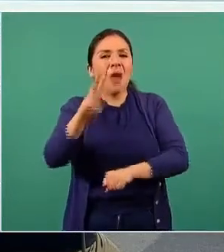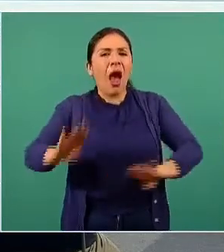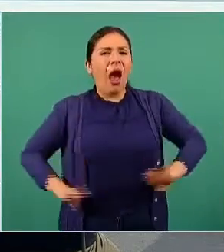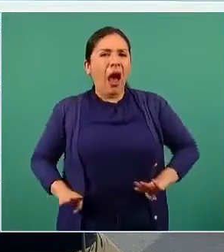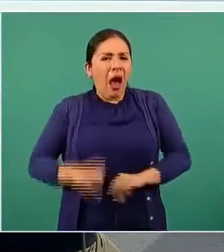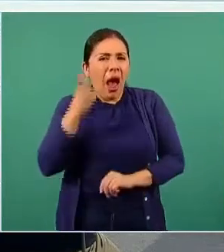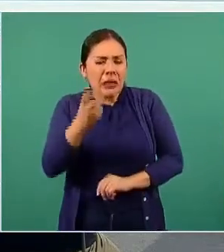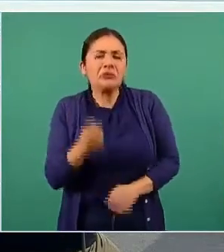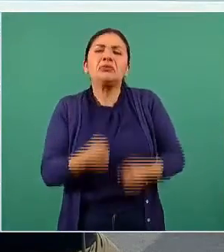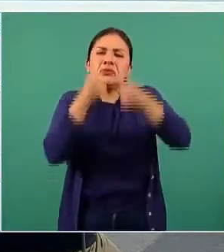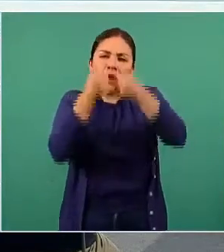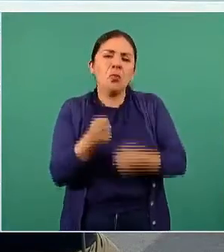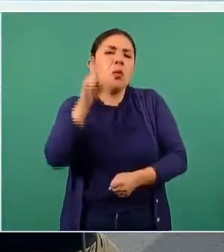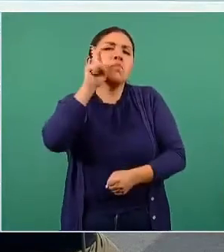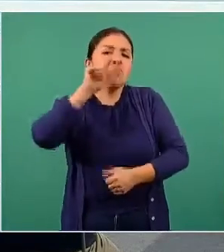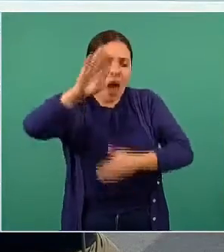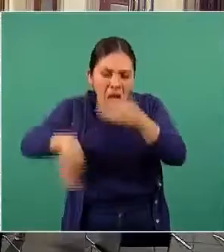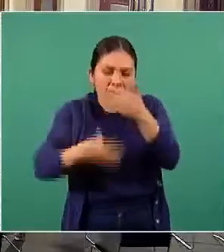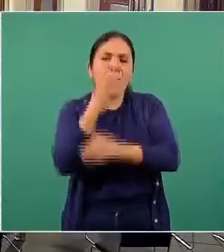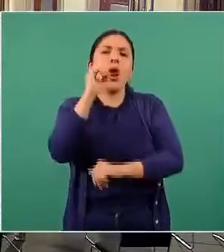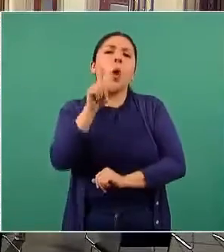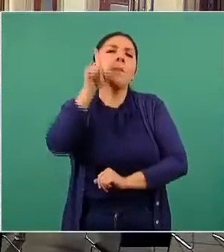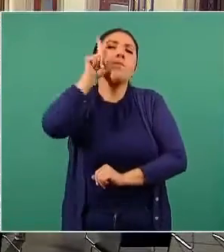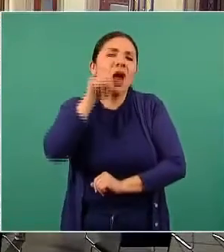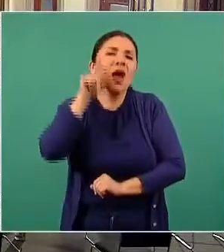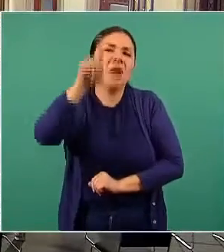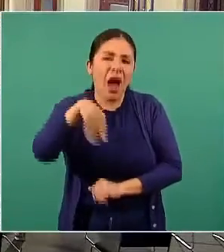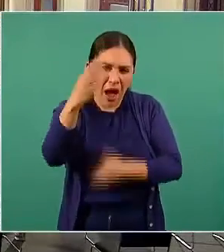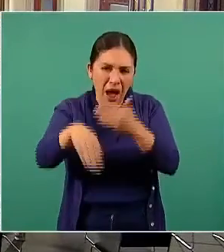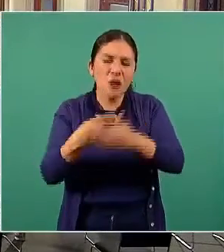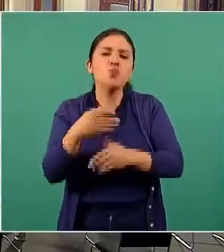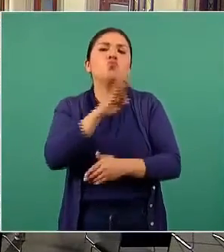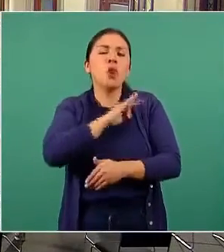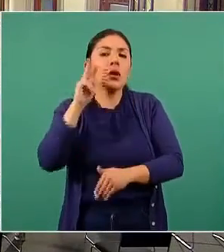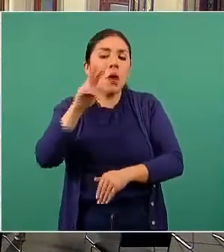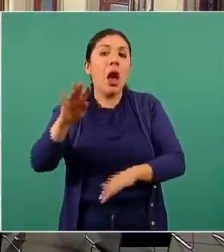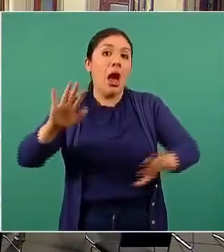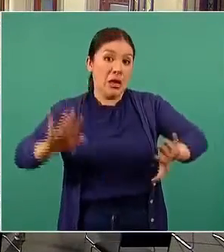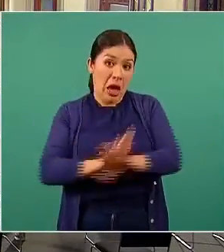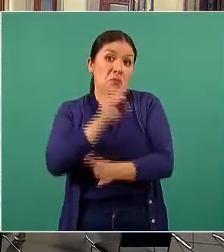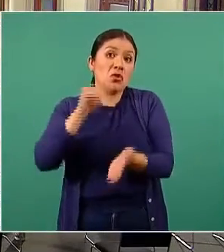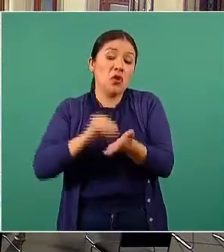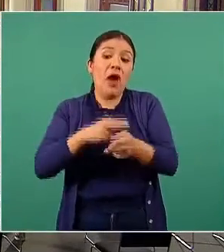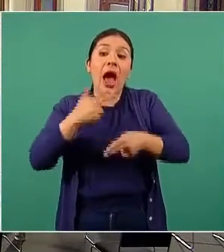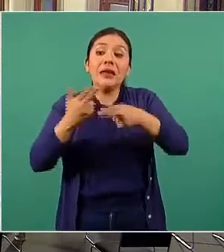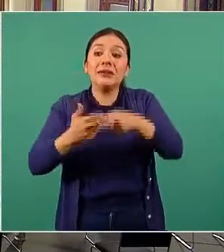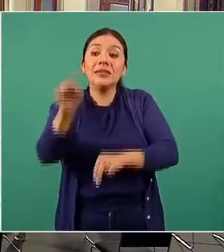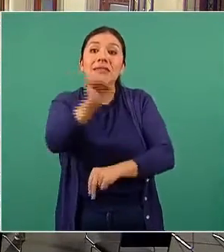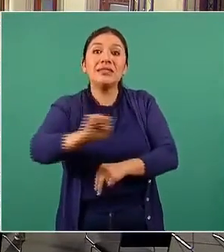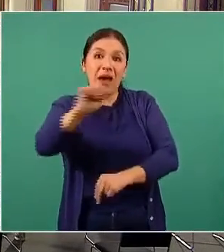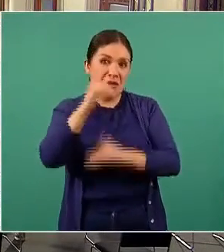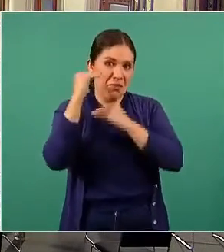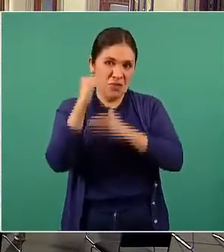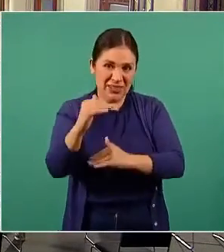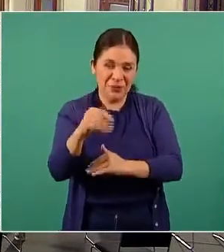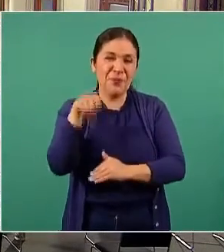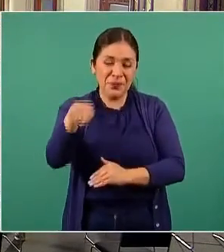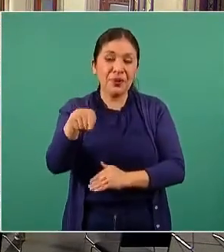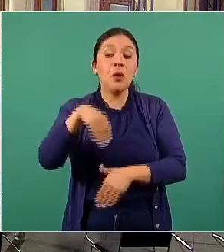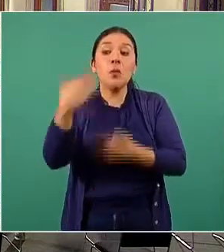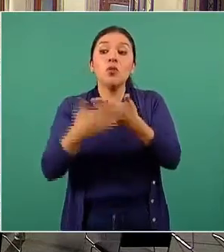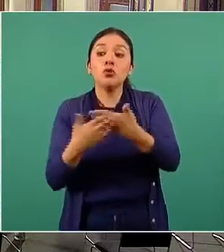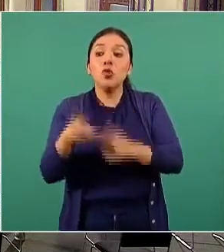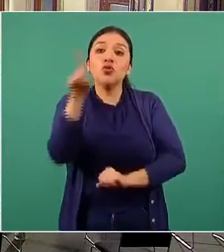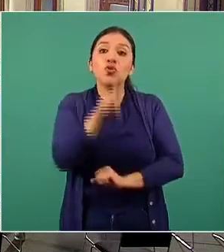de seguro mañana vamos a ver, y pasado, recordemos que la curva puede todavía cambiar hasta el día sábado, y el día